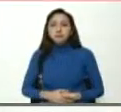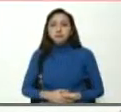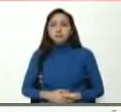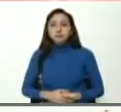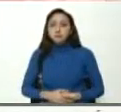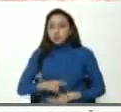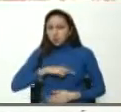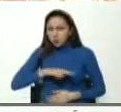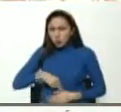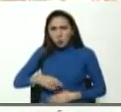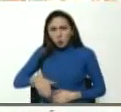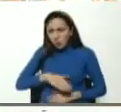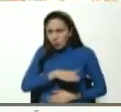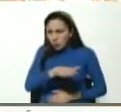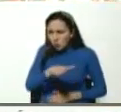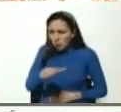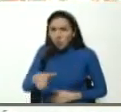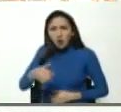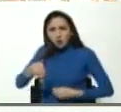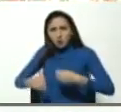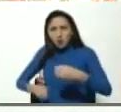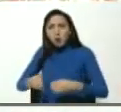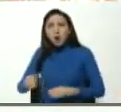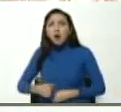y nos fuimos acercando lentamente